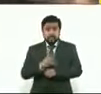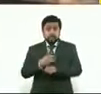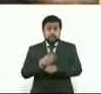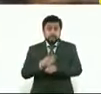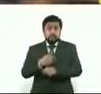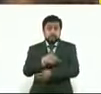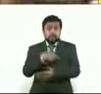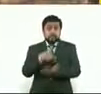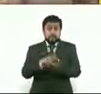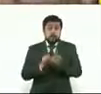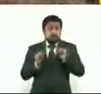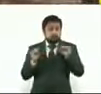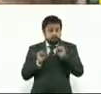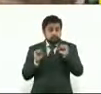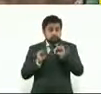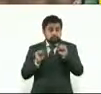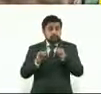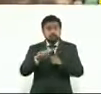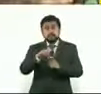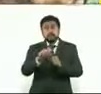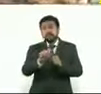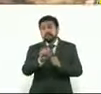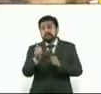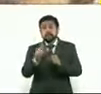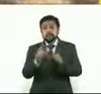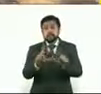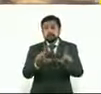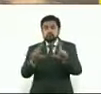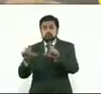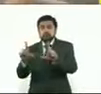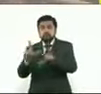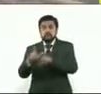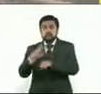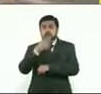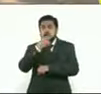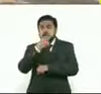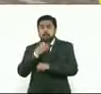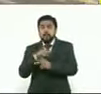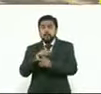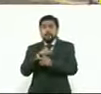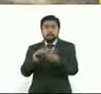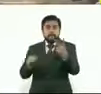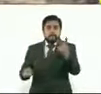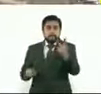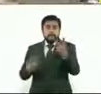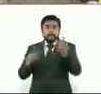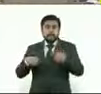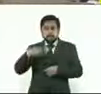y el duelo que se mantiene, Darío Castro ligeramente adelante de Eloy Sánchez.